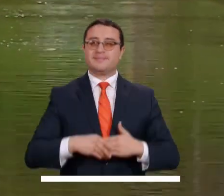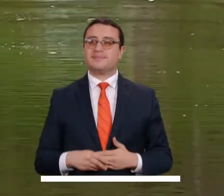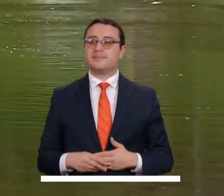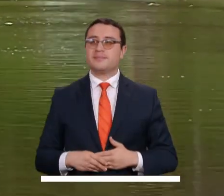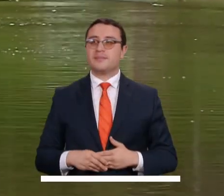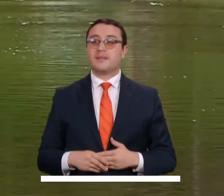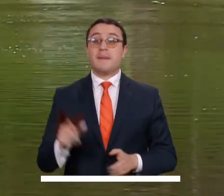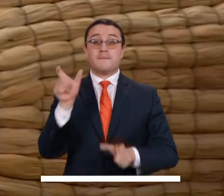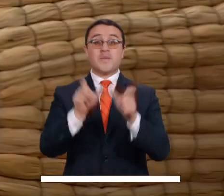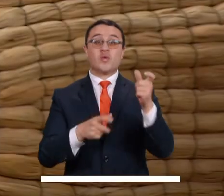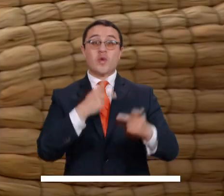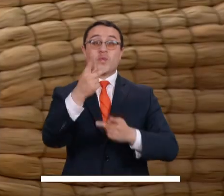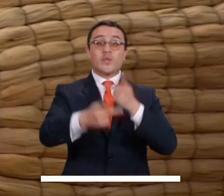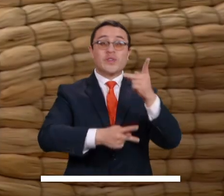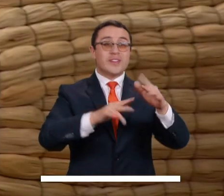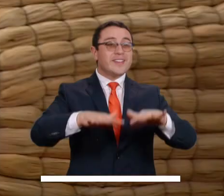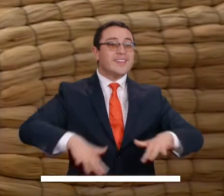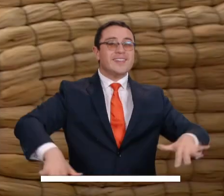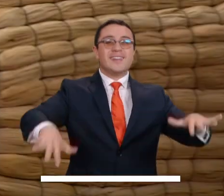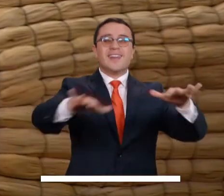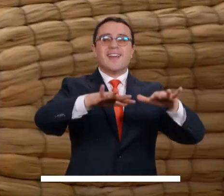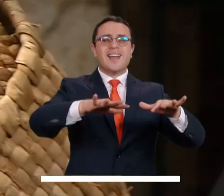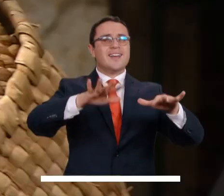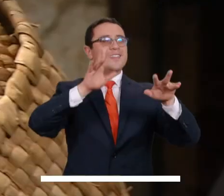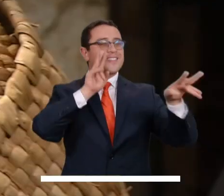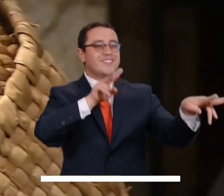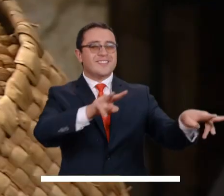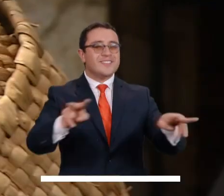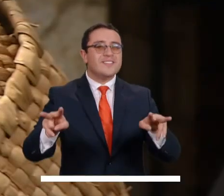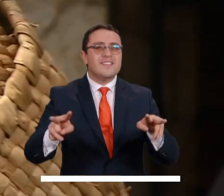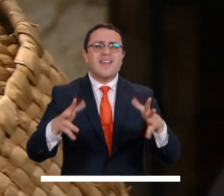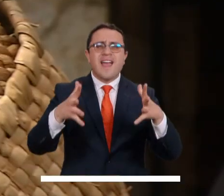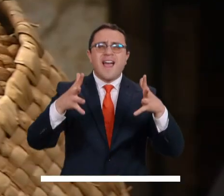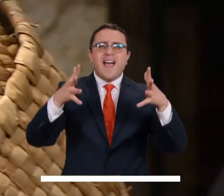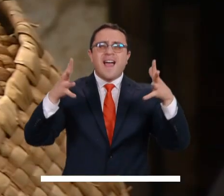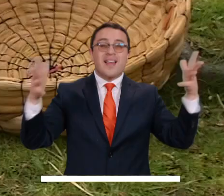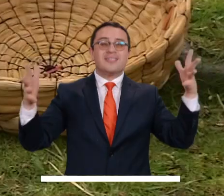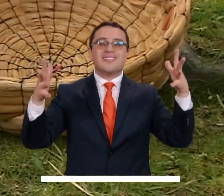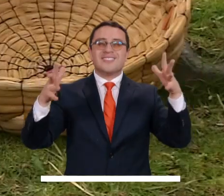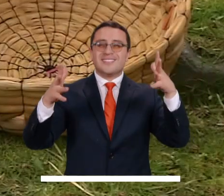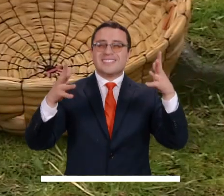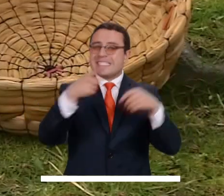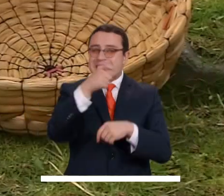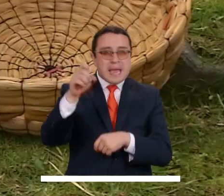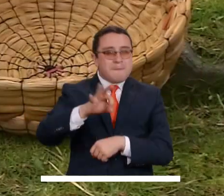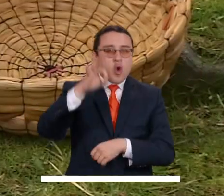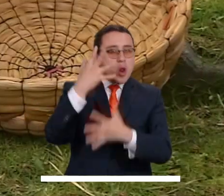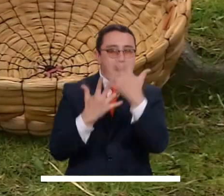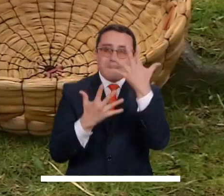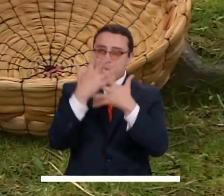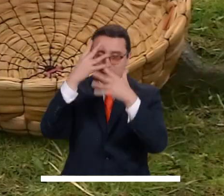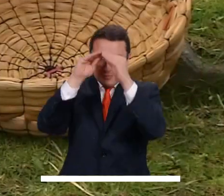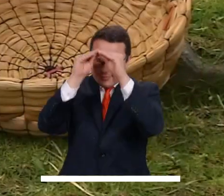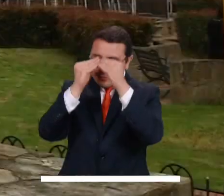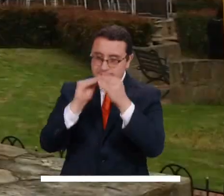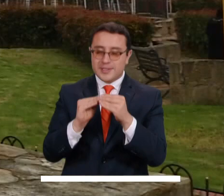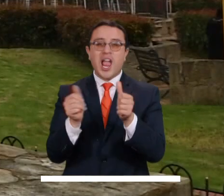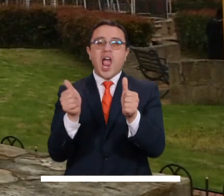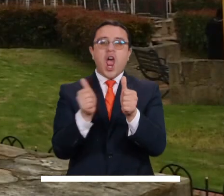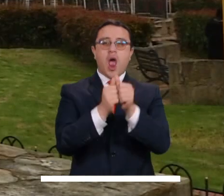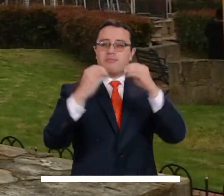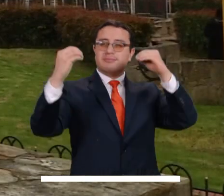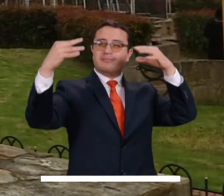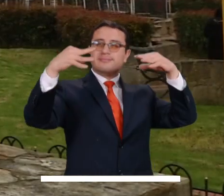Quienes visitan el municipio en este mes podrán ver cerca este pesebre 100% artesanal junto al alumbrado